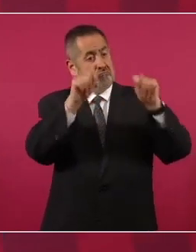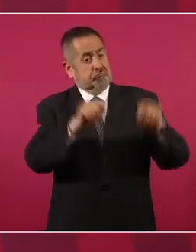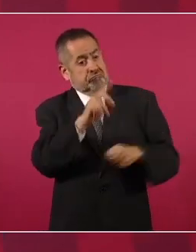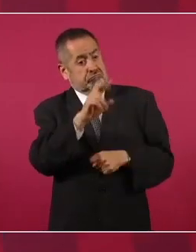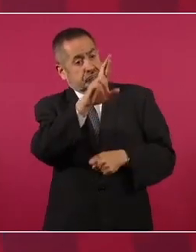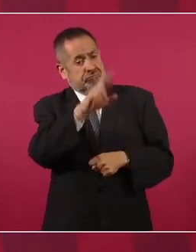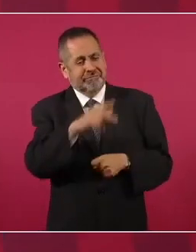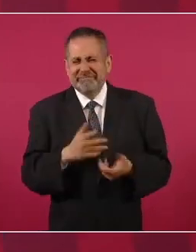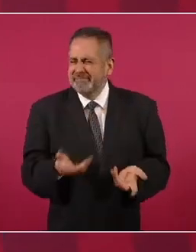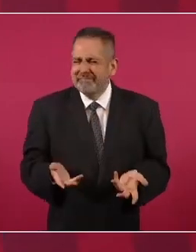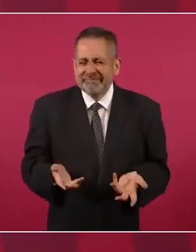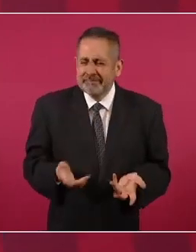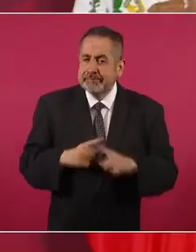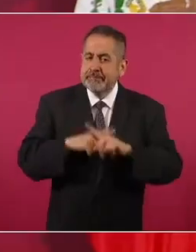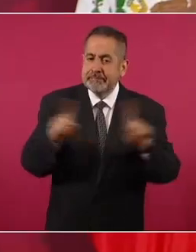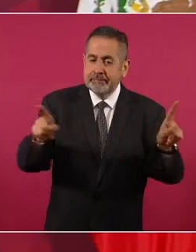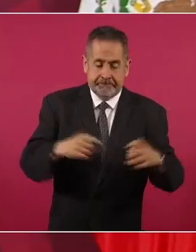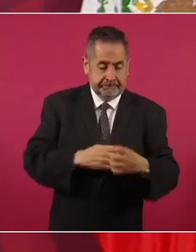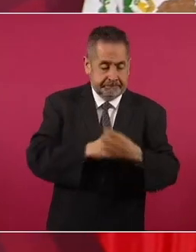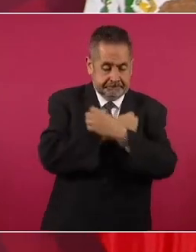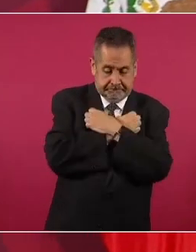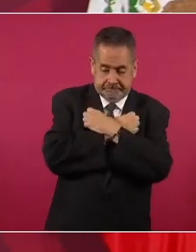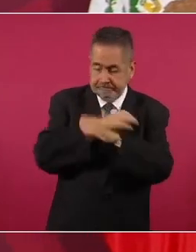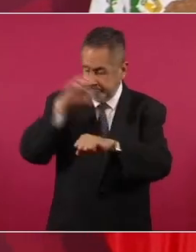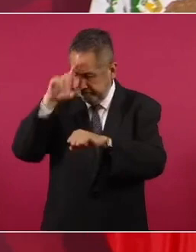No es lo mismo educación que cultura.